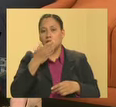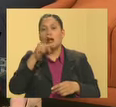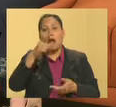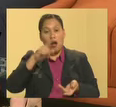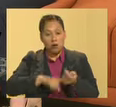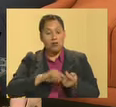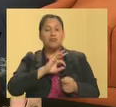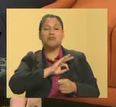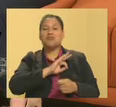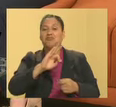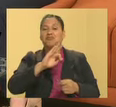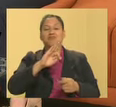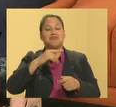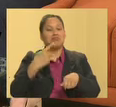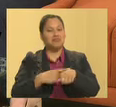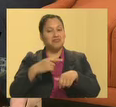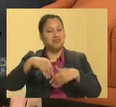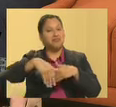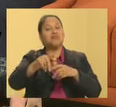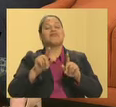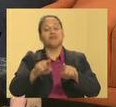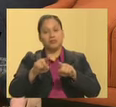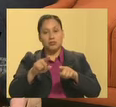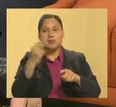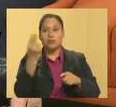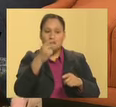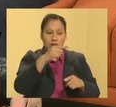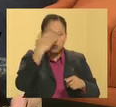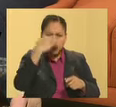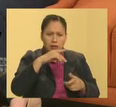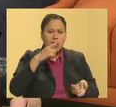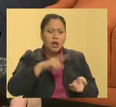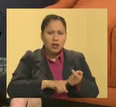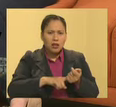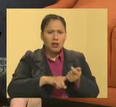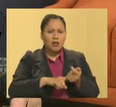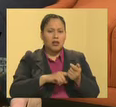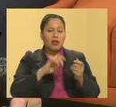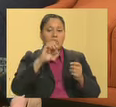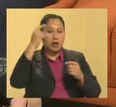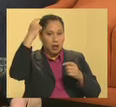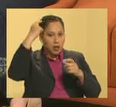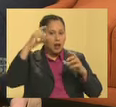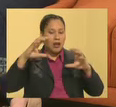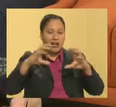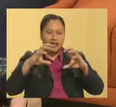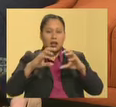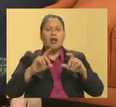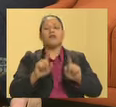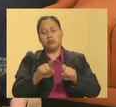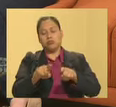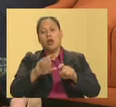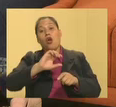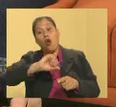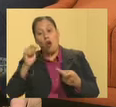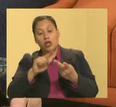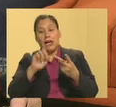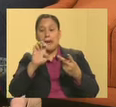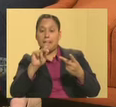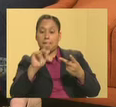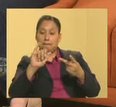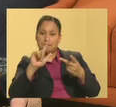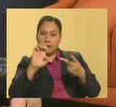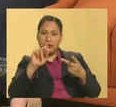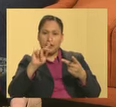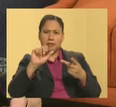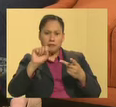crisis epiléptica. Hay que distinguir entre una crisis epiléptica y una epilepsia, ¿sí? Cualquiera de nosotros, alguna vez en